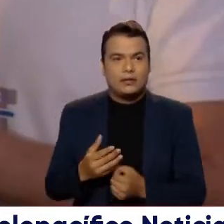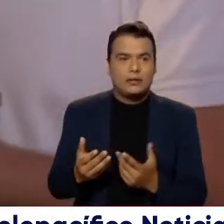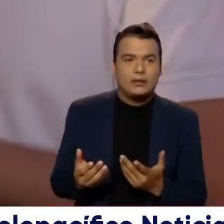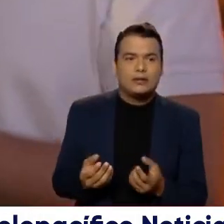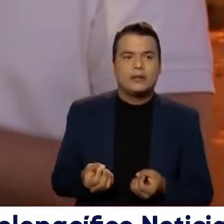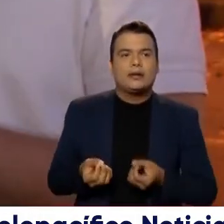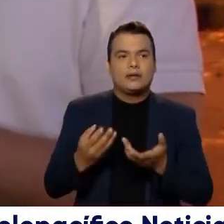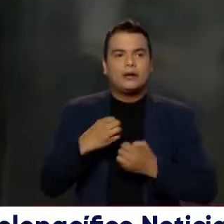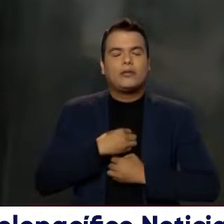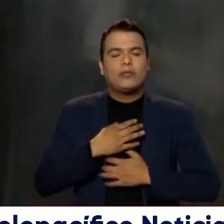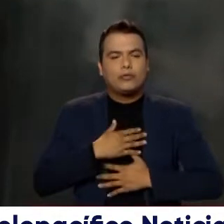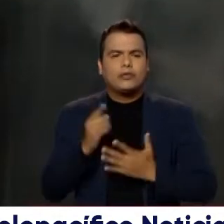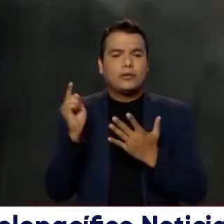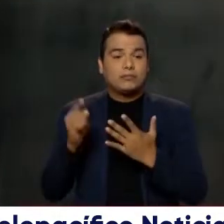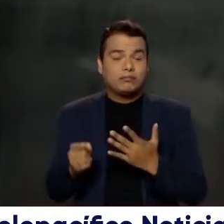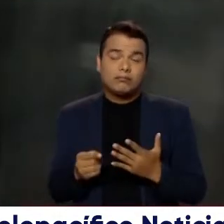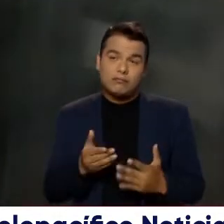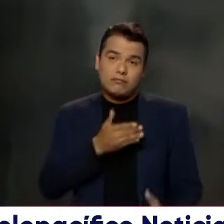mejores oportunidades también.